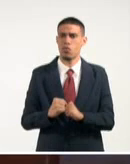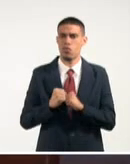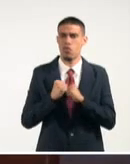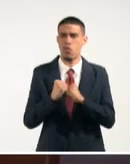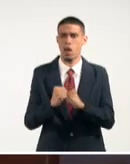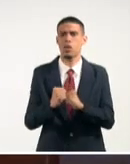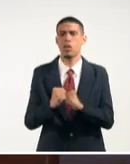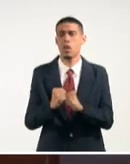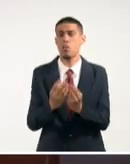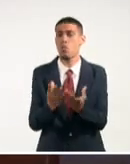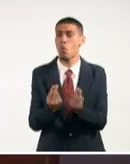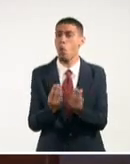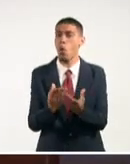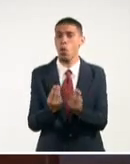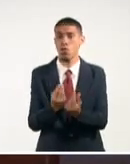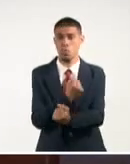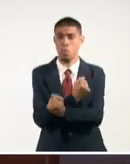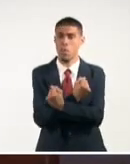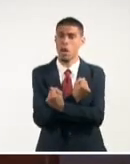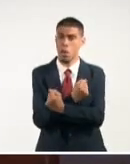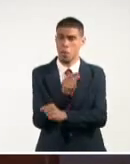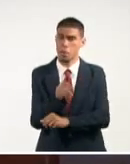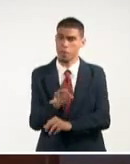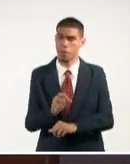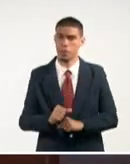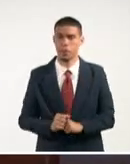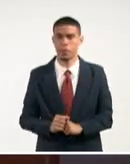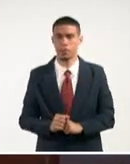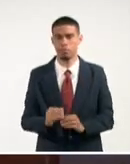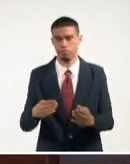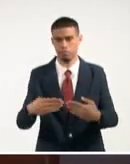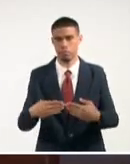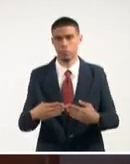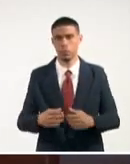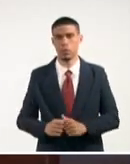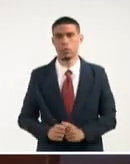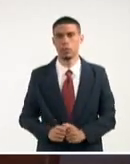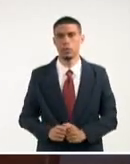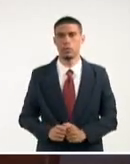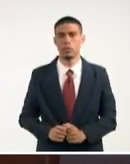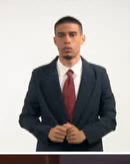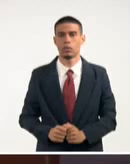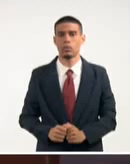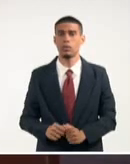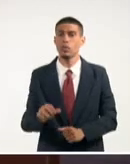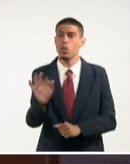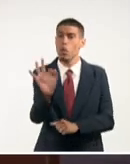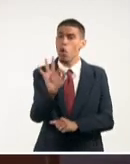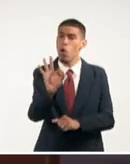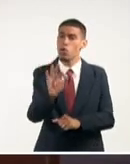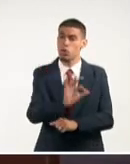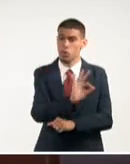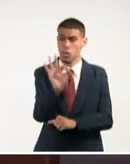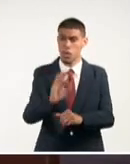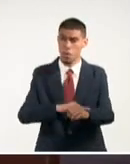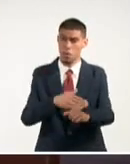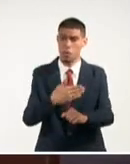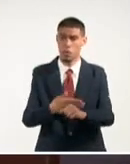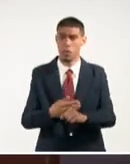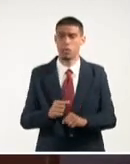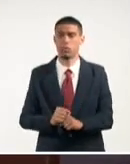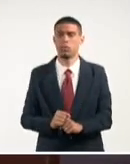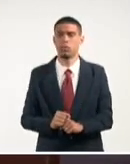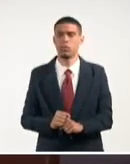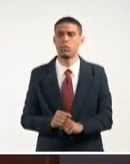llena de peligros. Fin de la cita. 8 días después, tras su